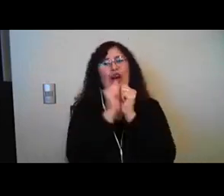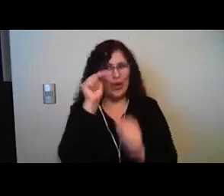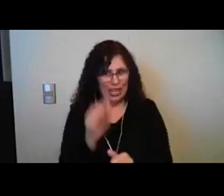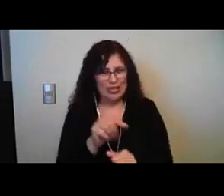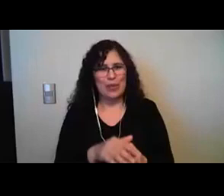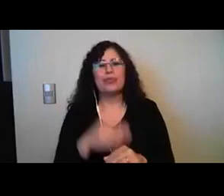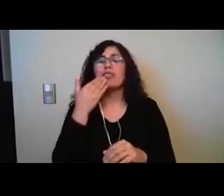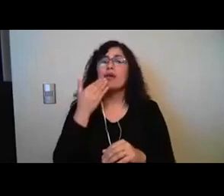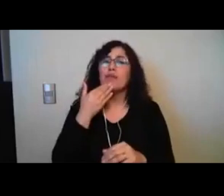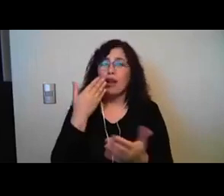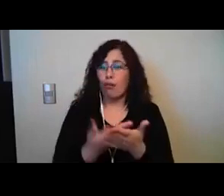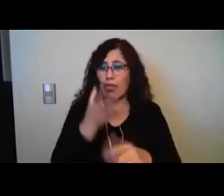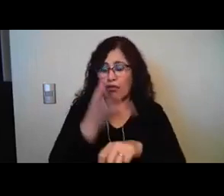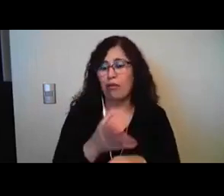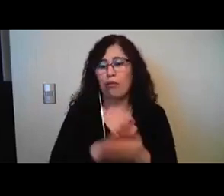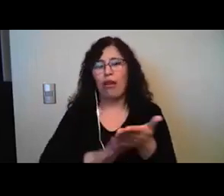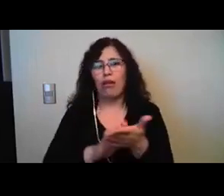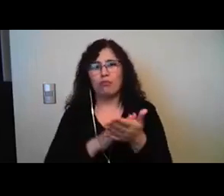manifiesta